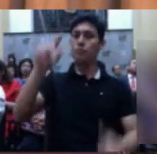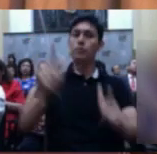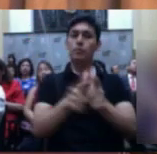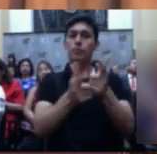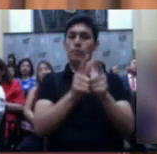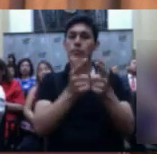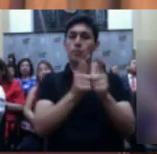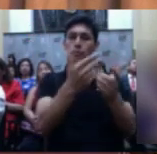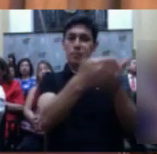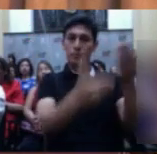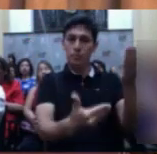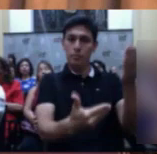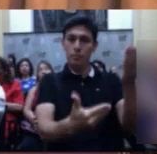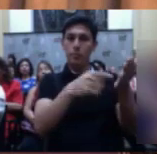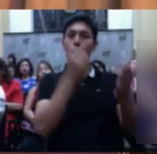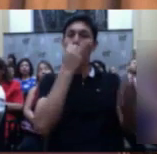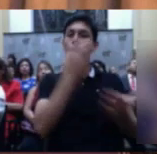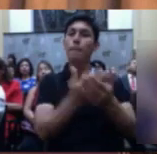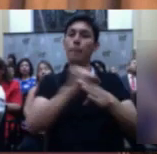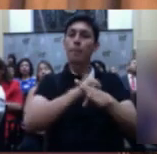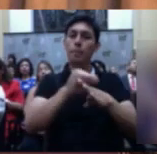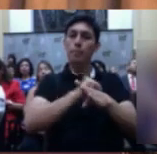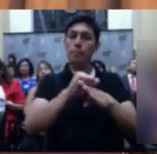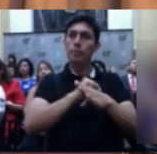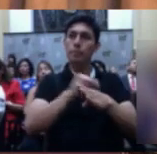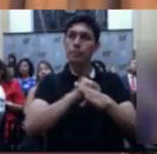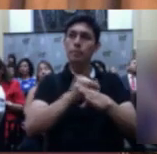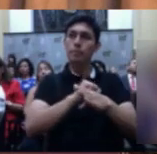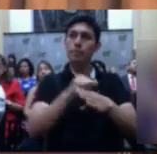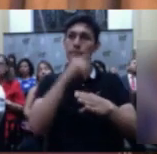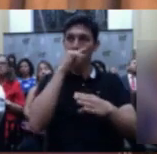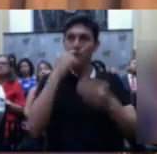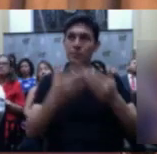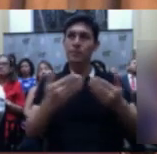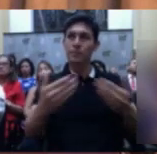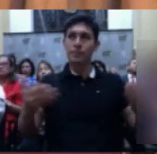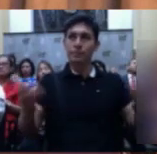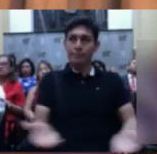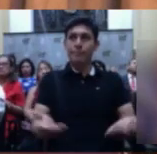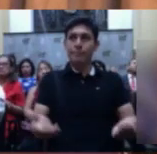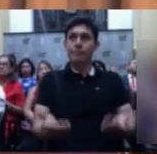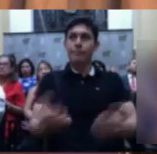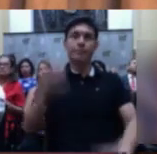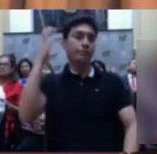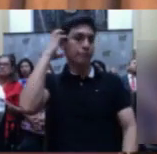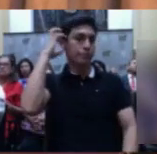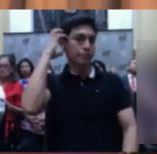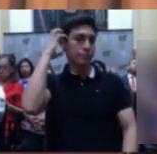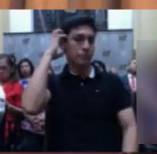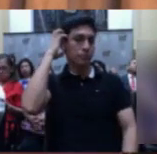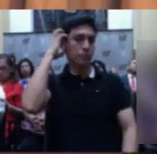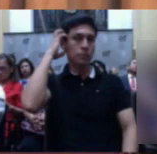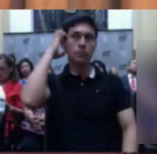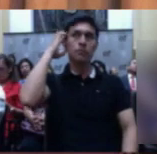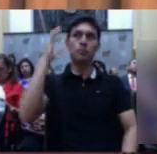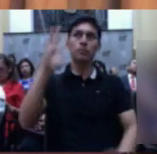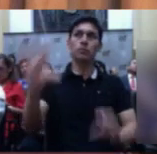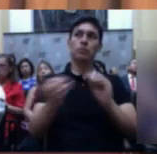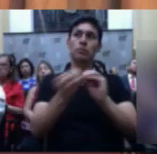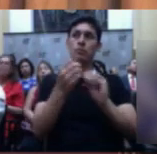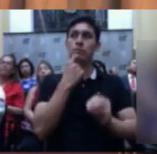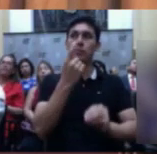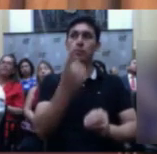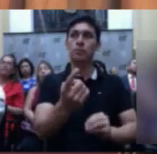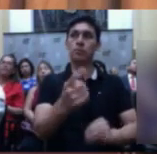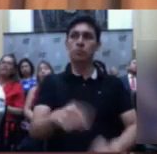esta buena práctica, entre otras emprendidas aquí en Miraflores. Complementando lo dicho, esto